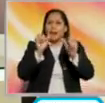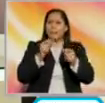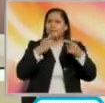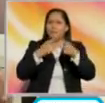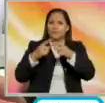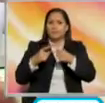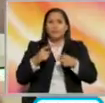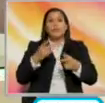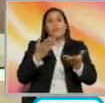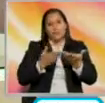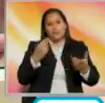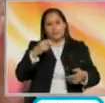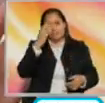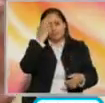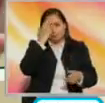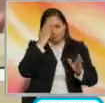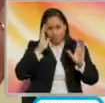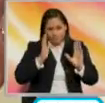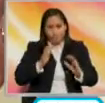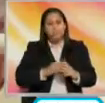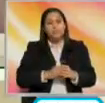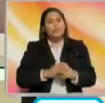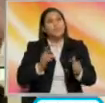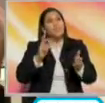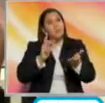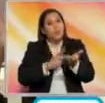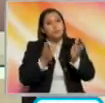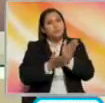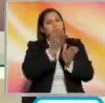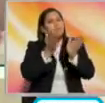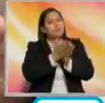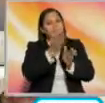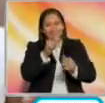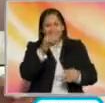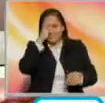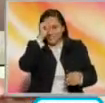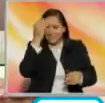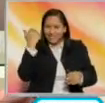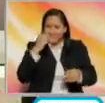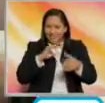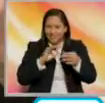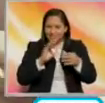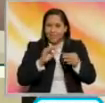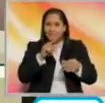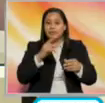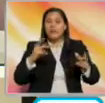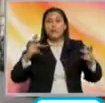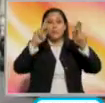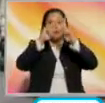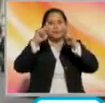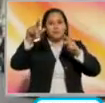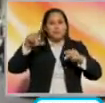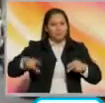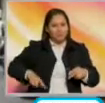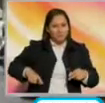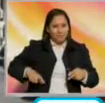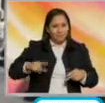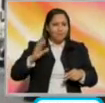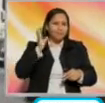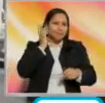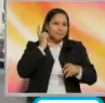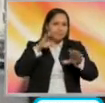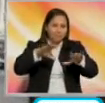ahora. Entonces, bueno, se retoman para su construcción muchísimos elementos. ¿Se acuerdan que les platiqué el otro día del Palacio Legislativo? Sí. De todas